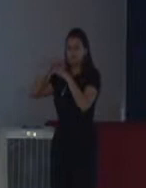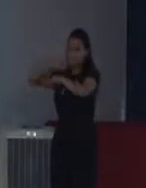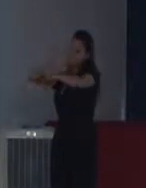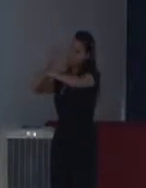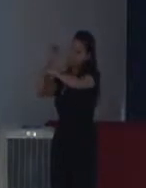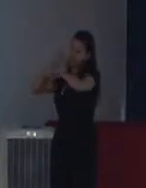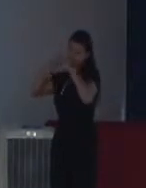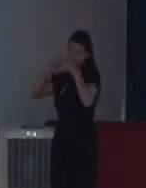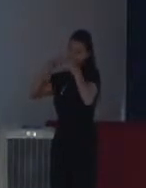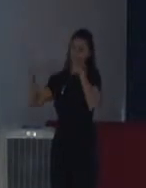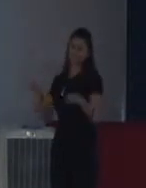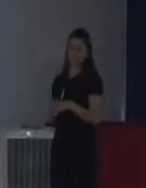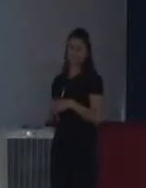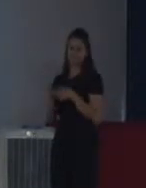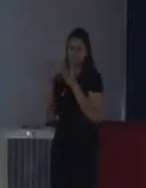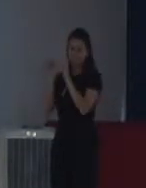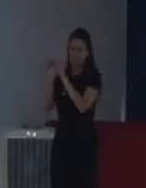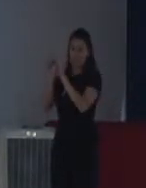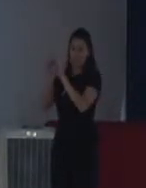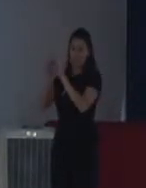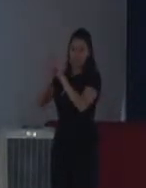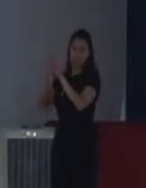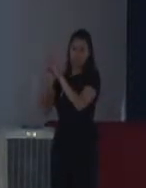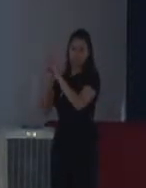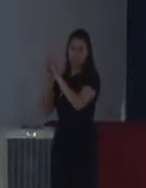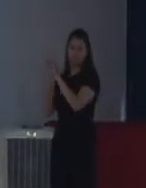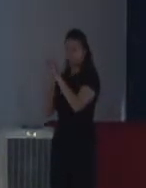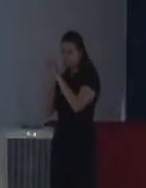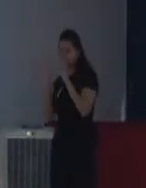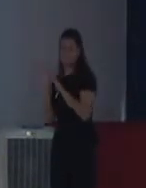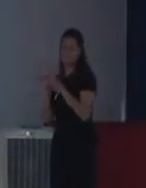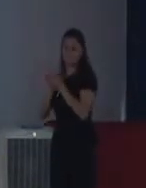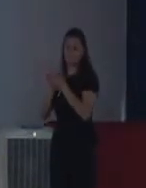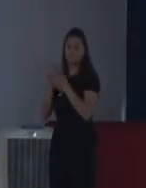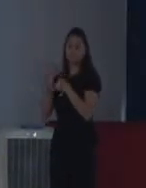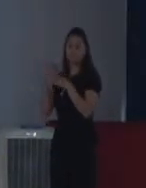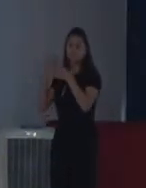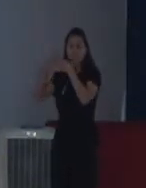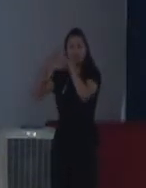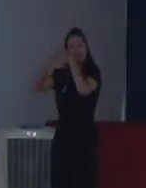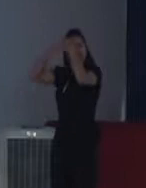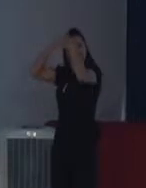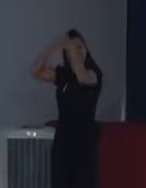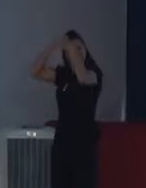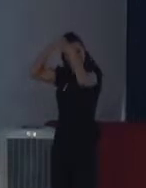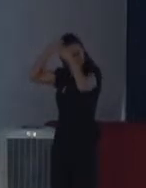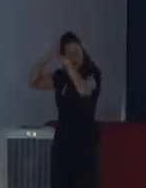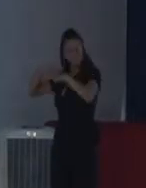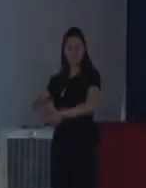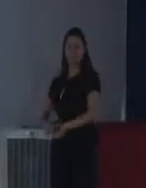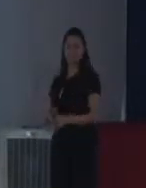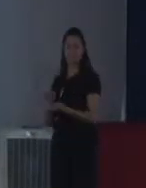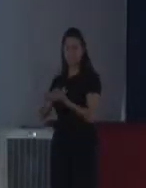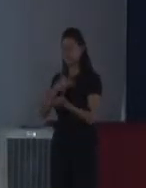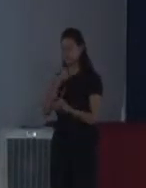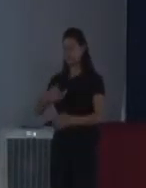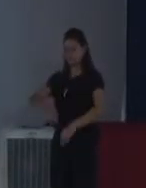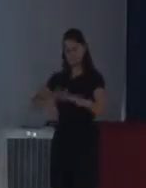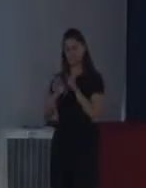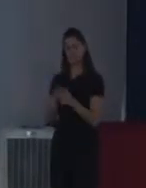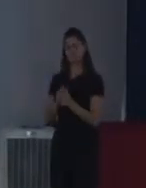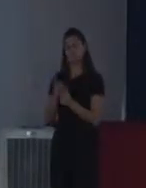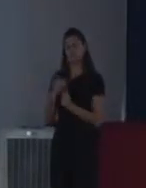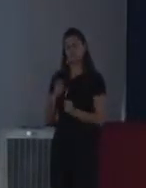y puertas a esos muros y esas barreras que se nos han construido durante muchos años en la cabeza. Esa sería, digamos, la manera más efectiva, y como